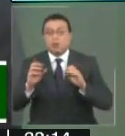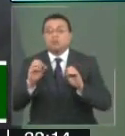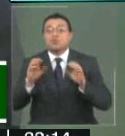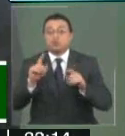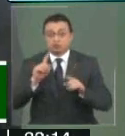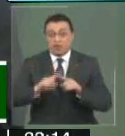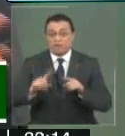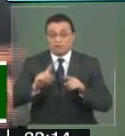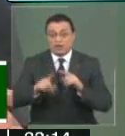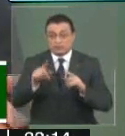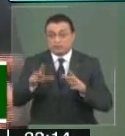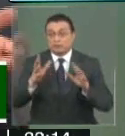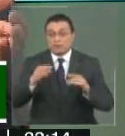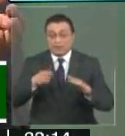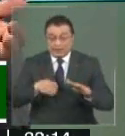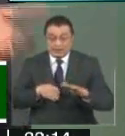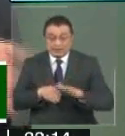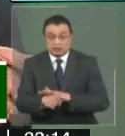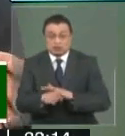veces